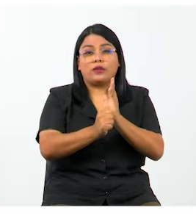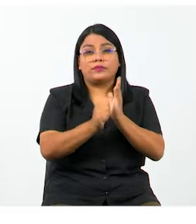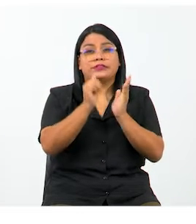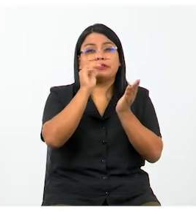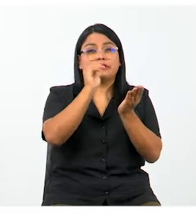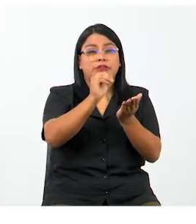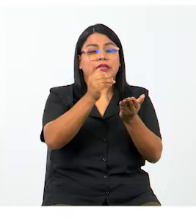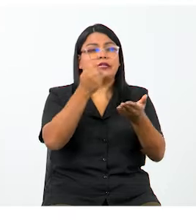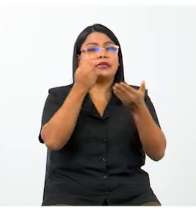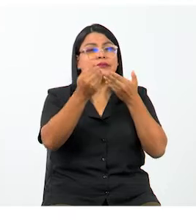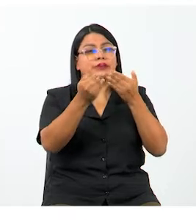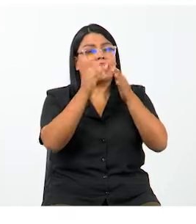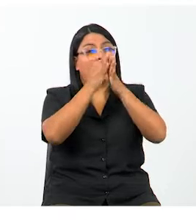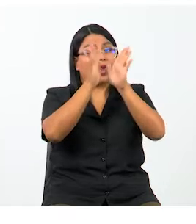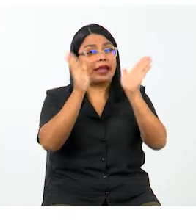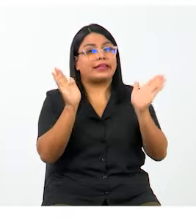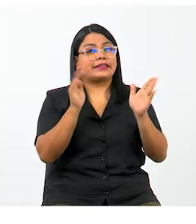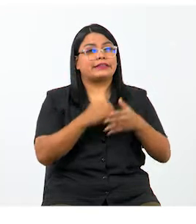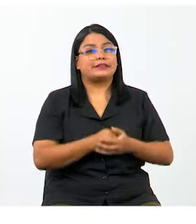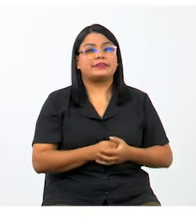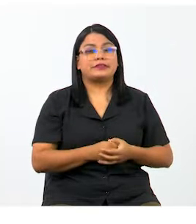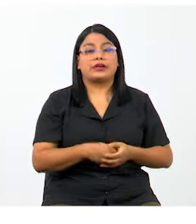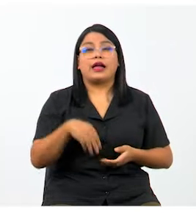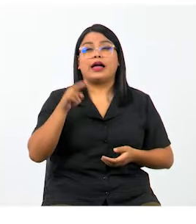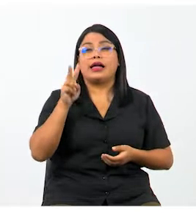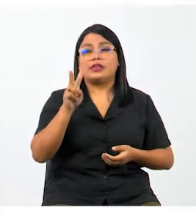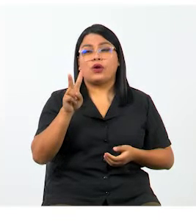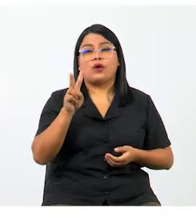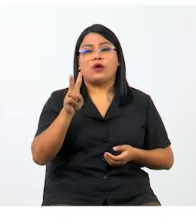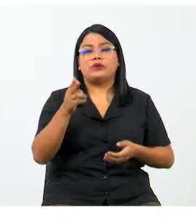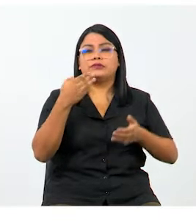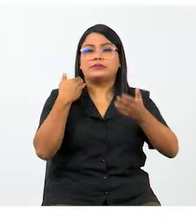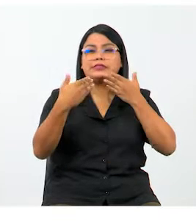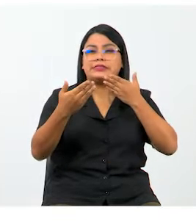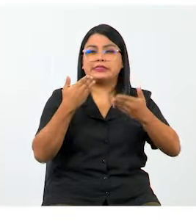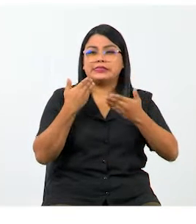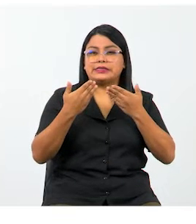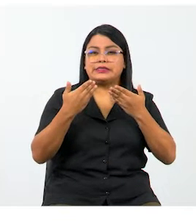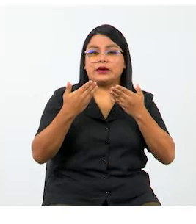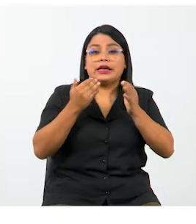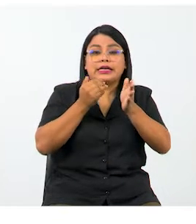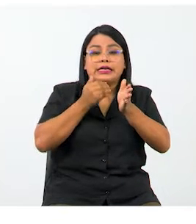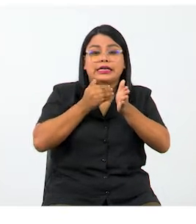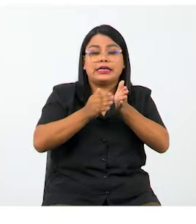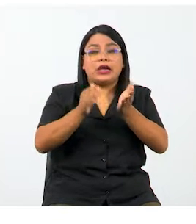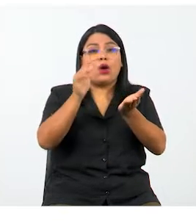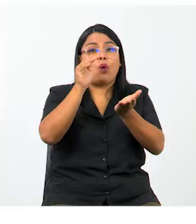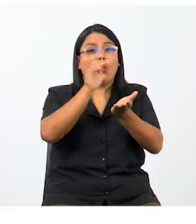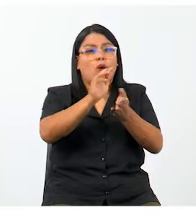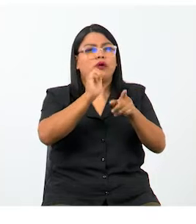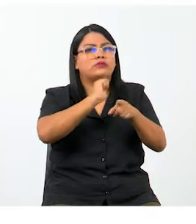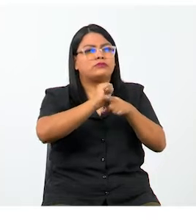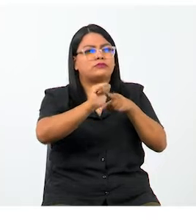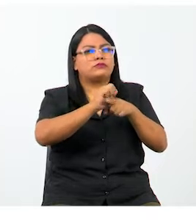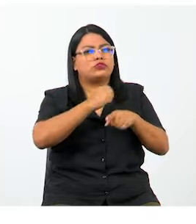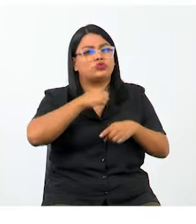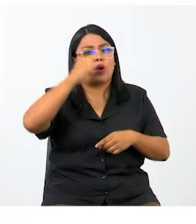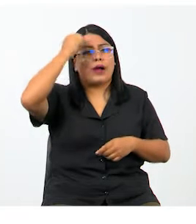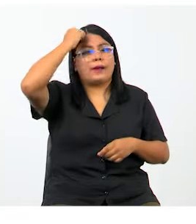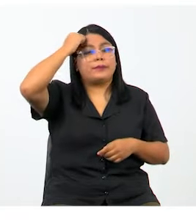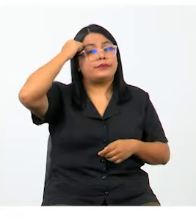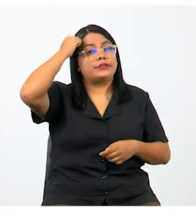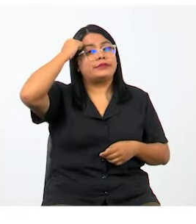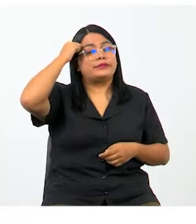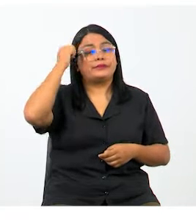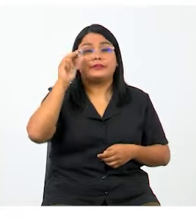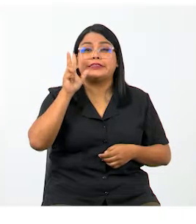generales. 2. Orientaciones para entradas de unidad y practico lo aprendido. 3.